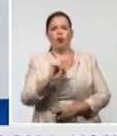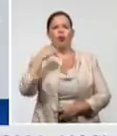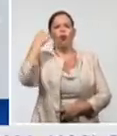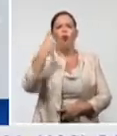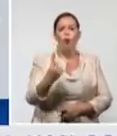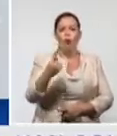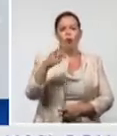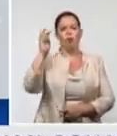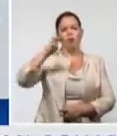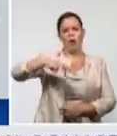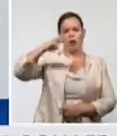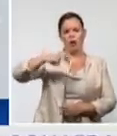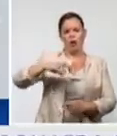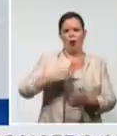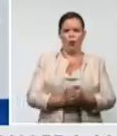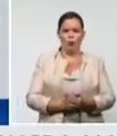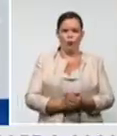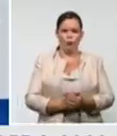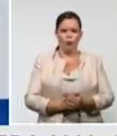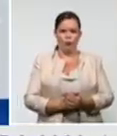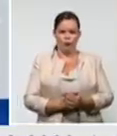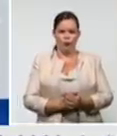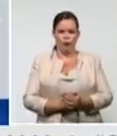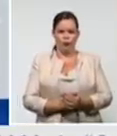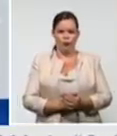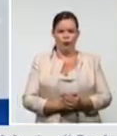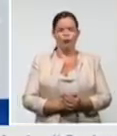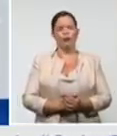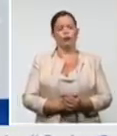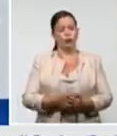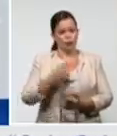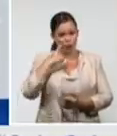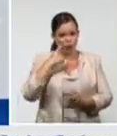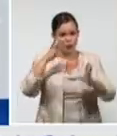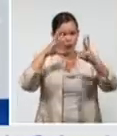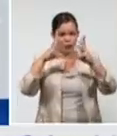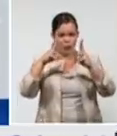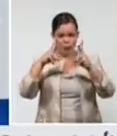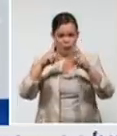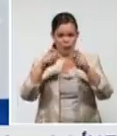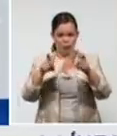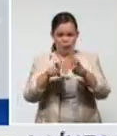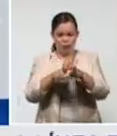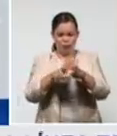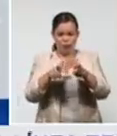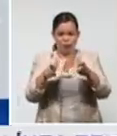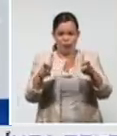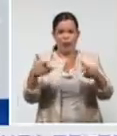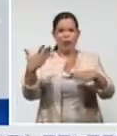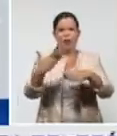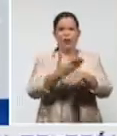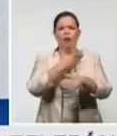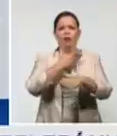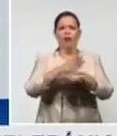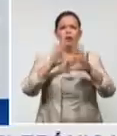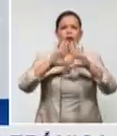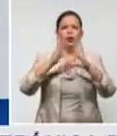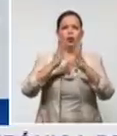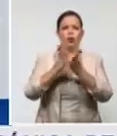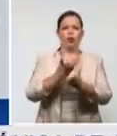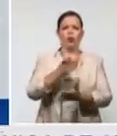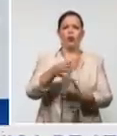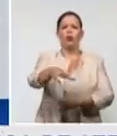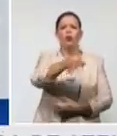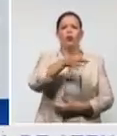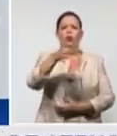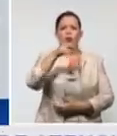que todos podemos apreciar la dispersión que tienen en La Habana